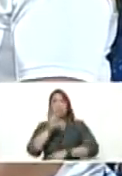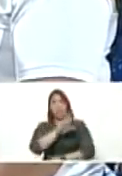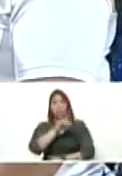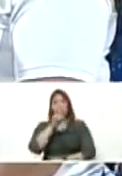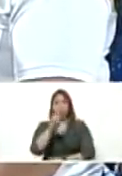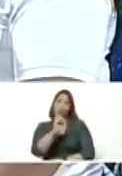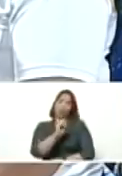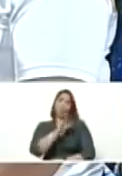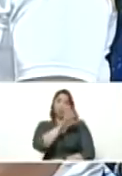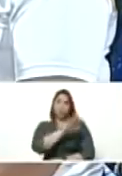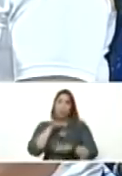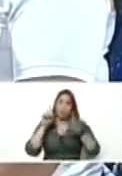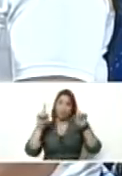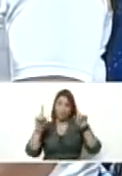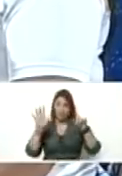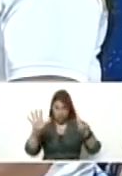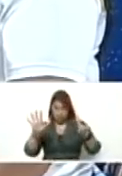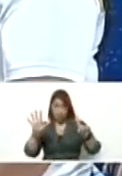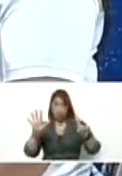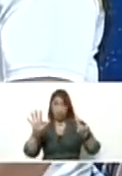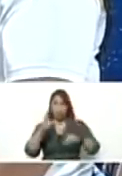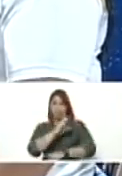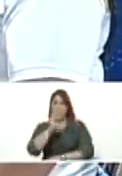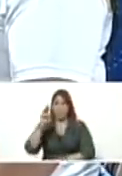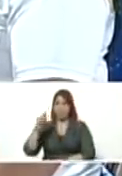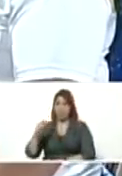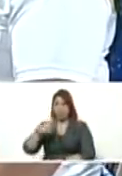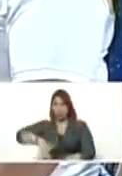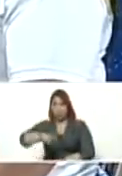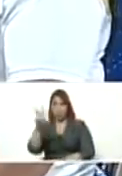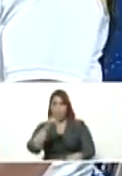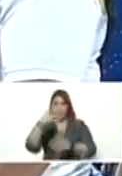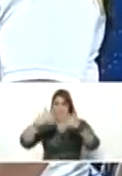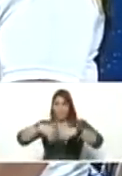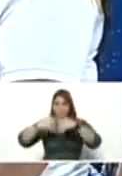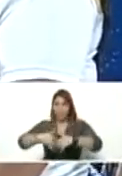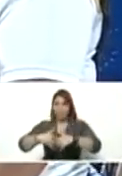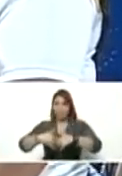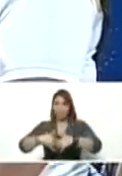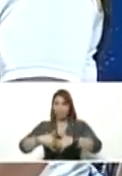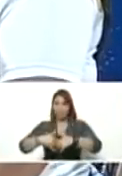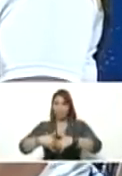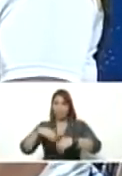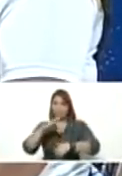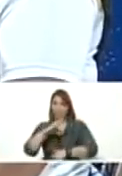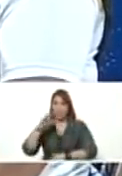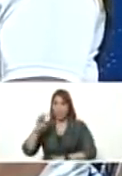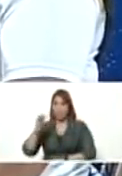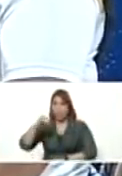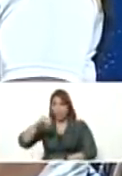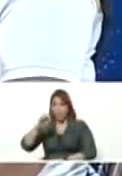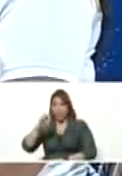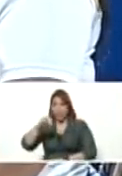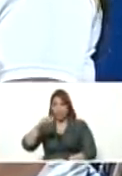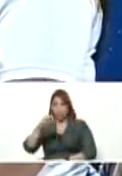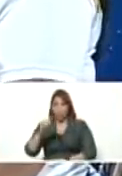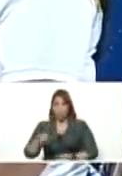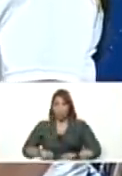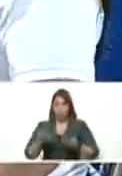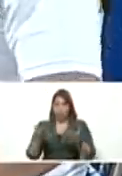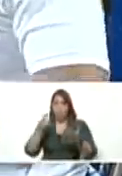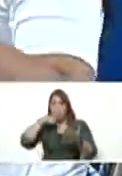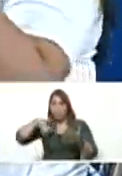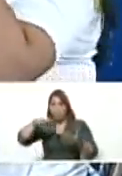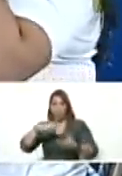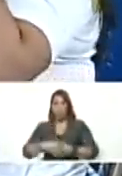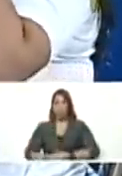51, 56 CPTT a lo largo y ancho de toda la industria cementera. 51 para darle al